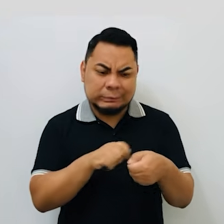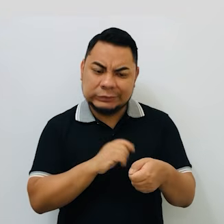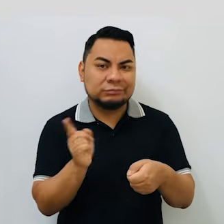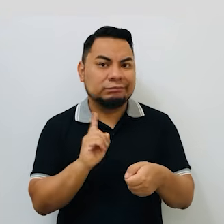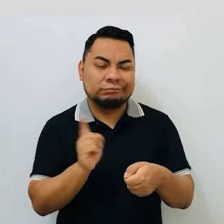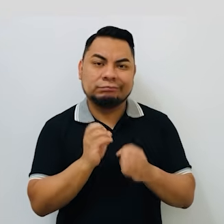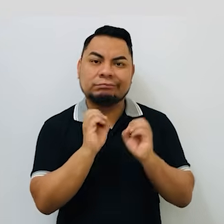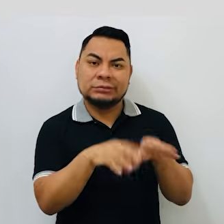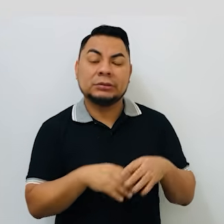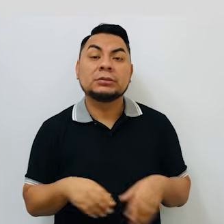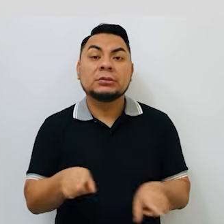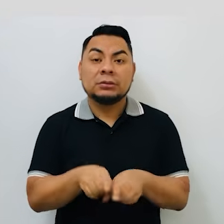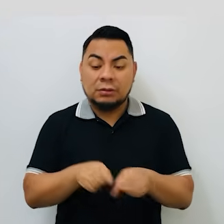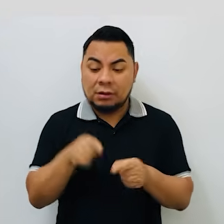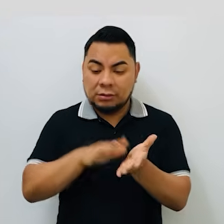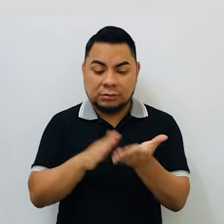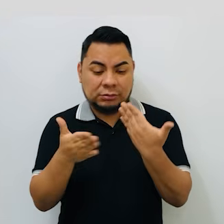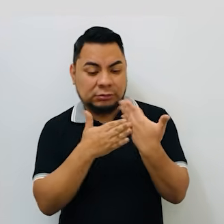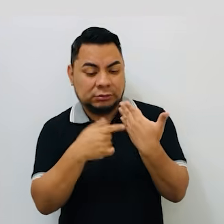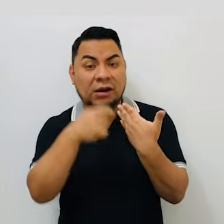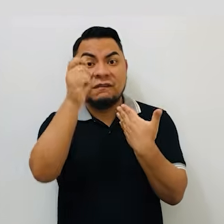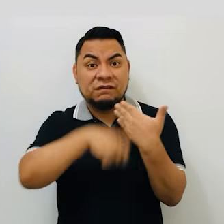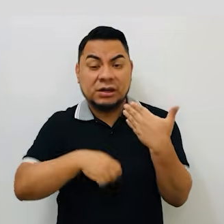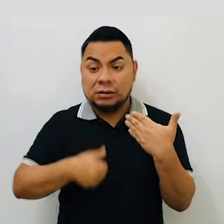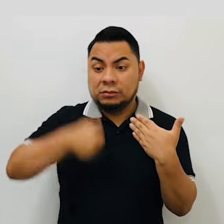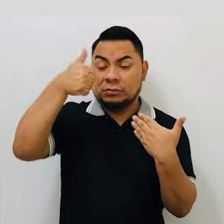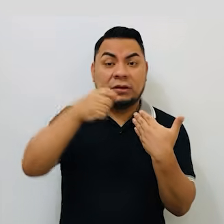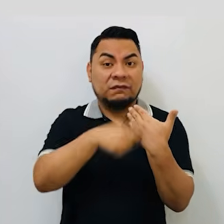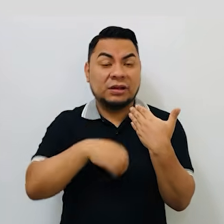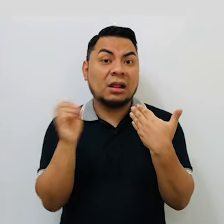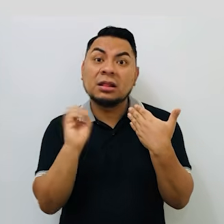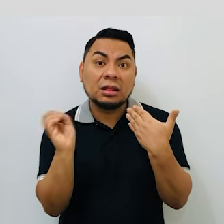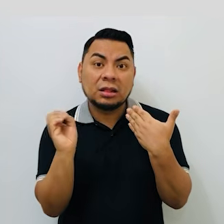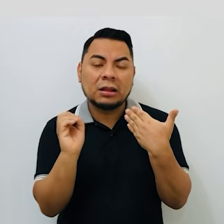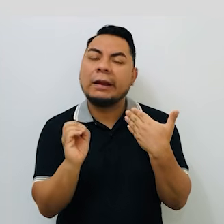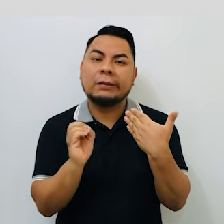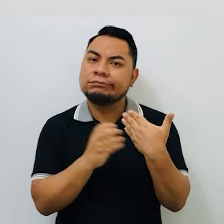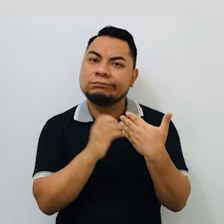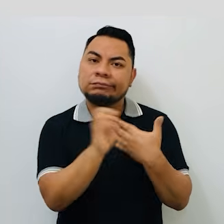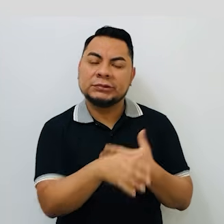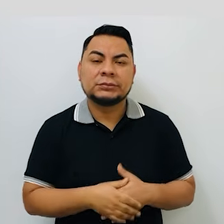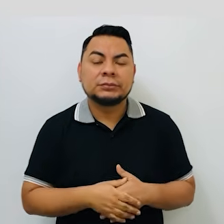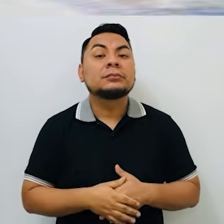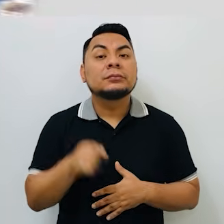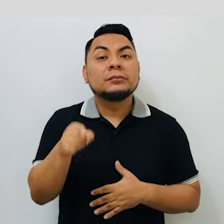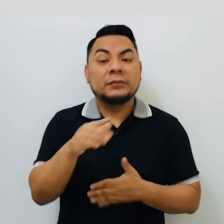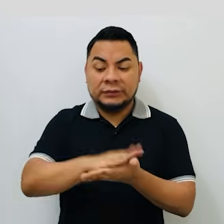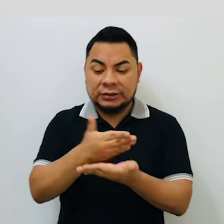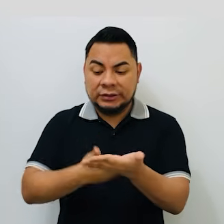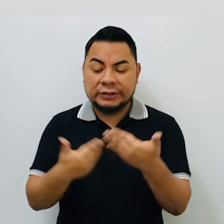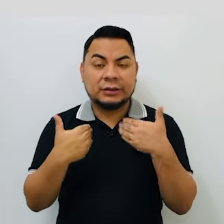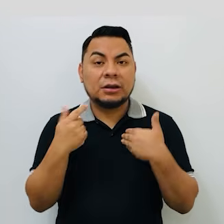sus partes. La cara externa de la cédula no tiene la firma de la presidenta o el presidente de mesa.